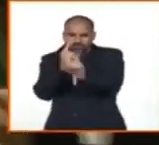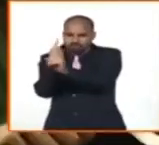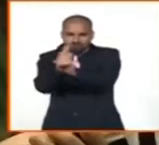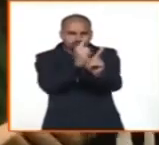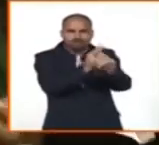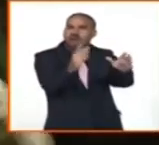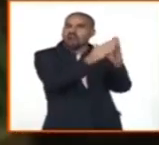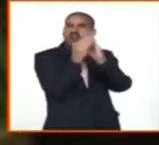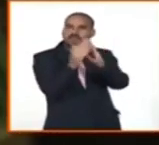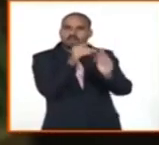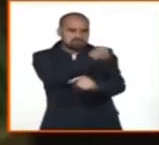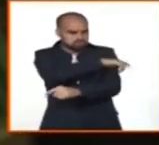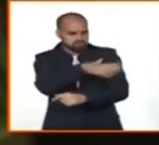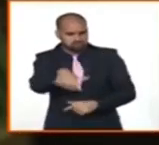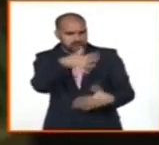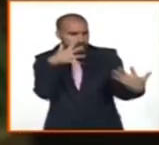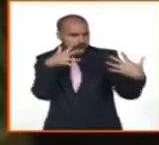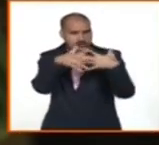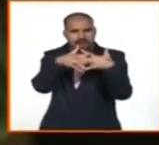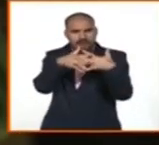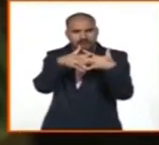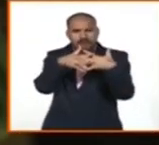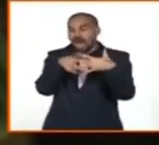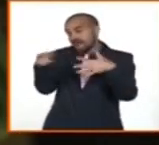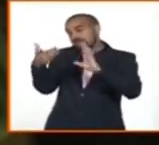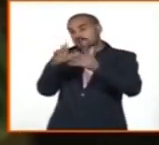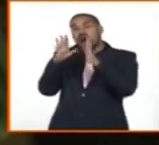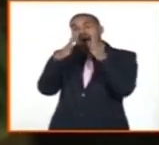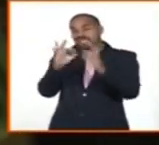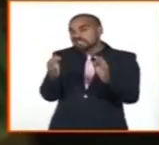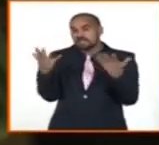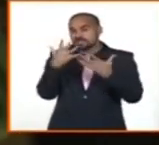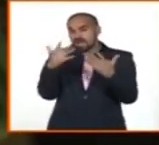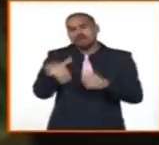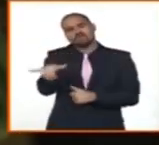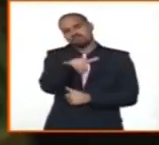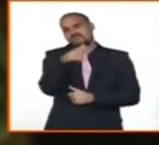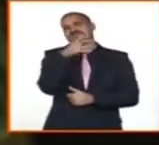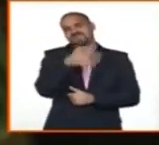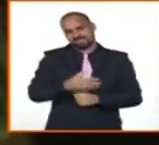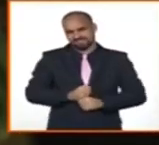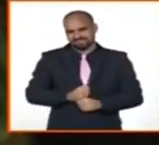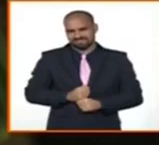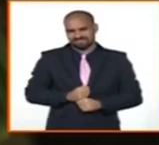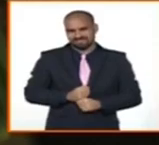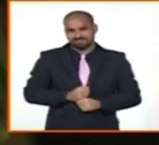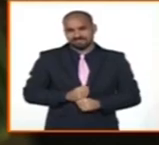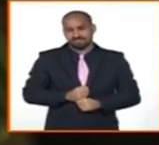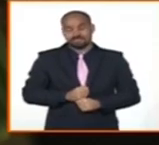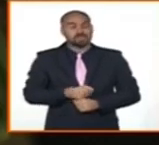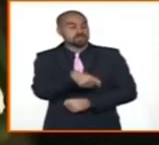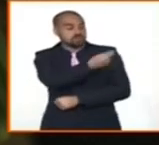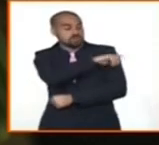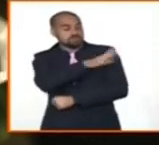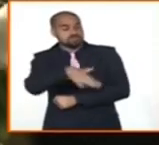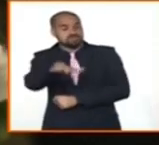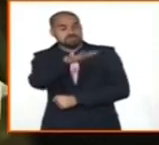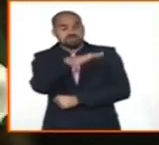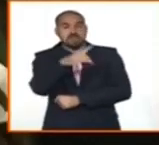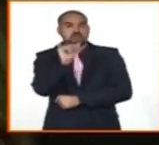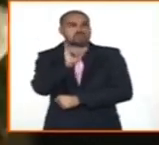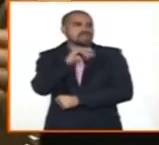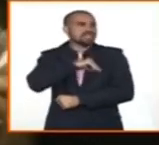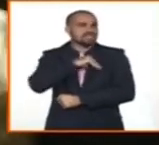dije, es el formato de Fidel. Y eso hizo que el pueblo también se sintiera seguro de